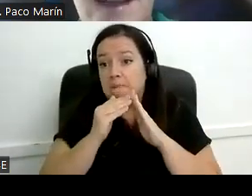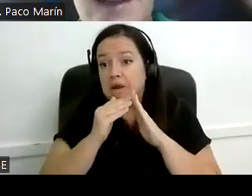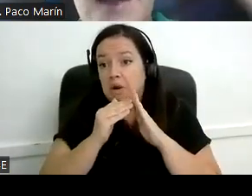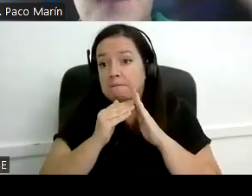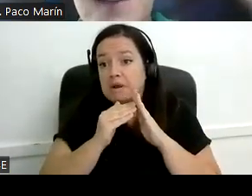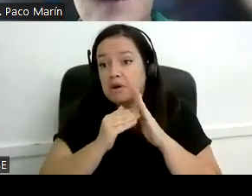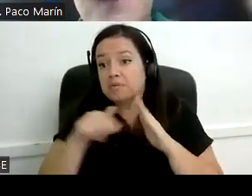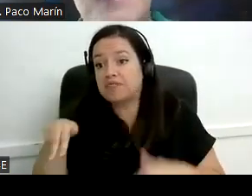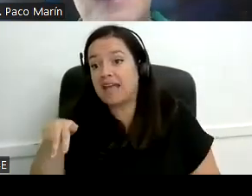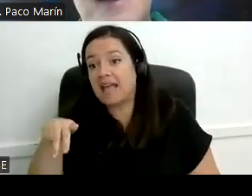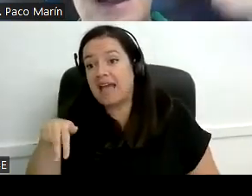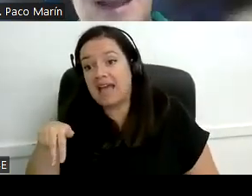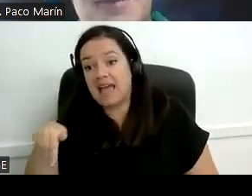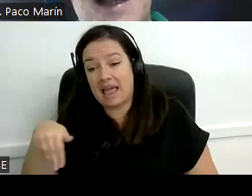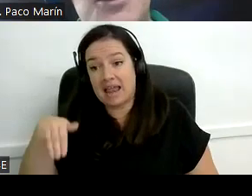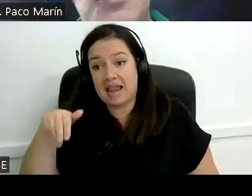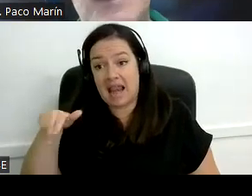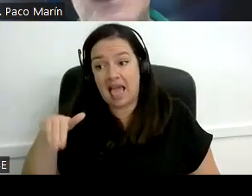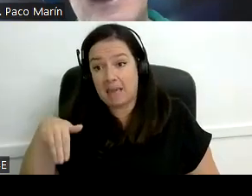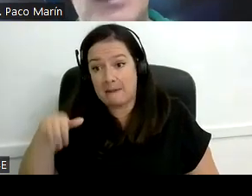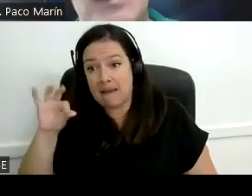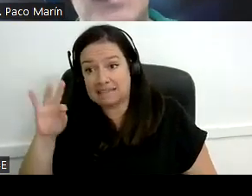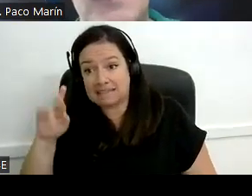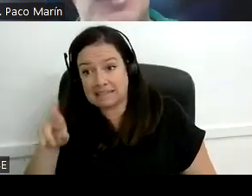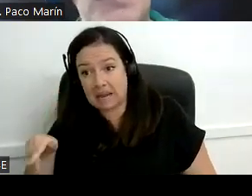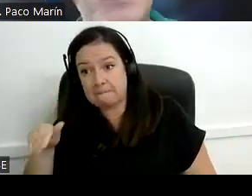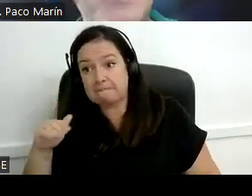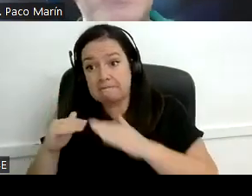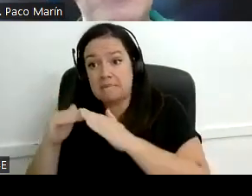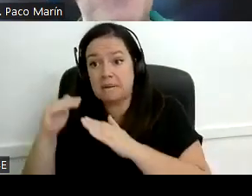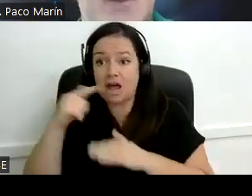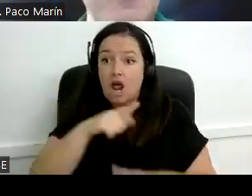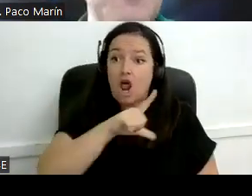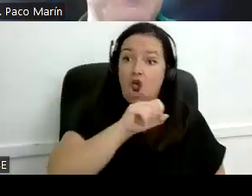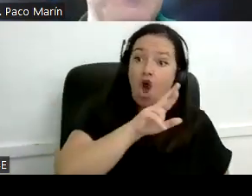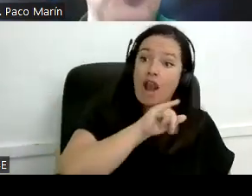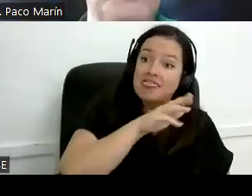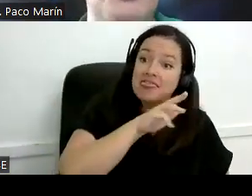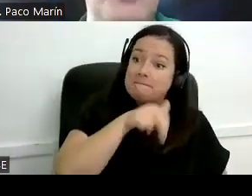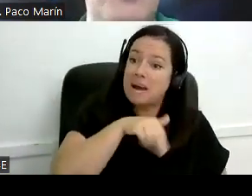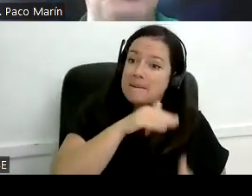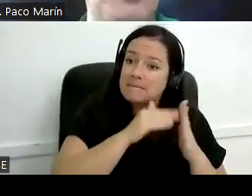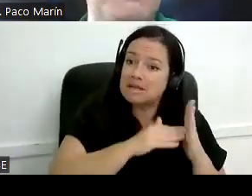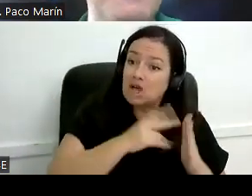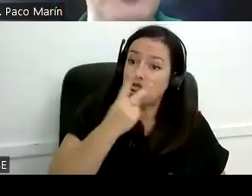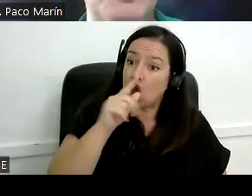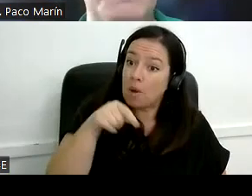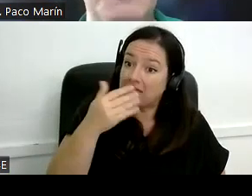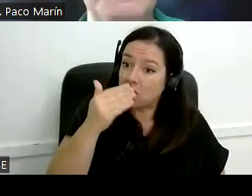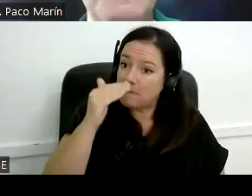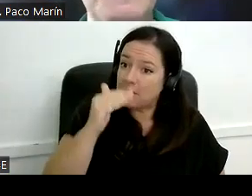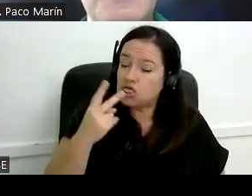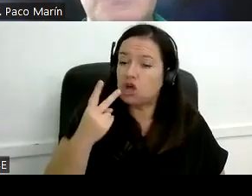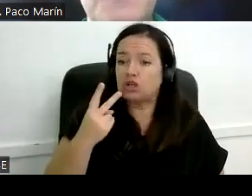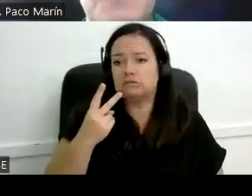el Nine Master e ir bajando el lorazepam. Lo que pasa, bajar de 2,5 a 2 probablemente no haya